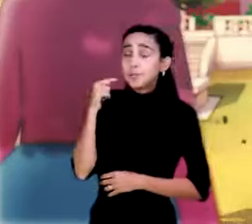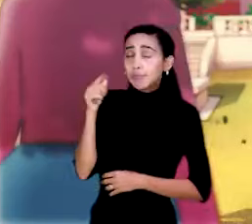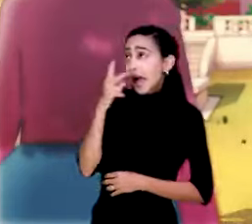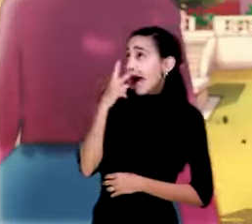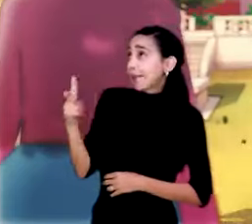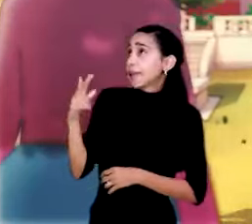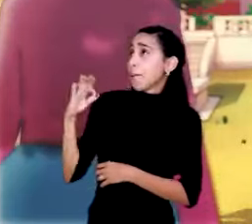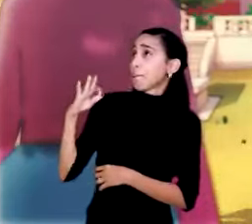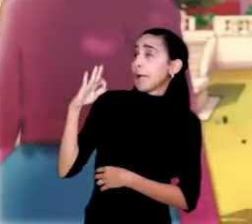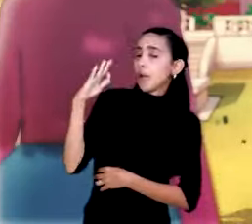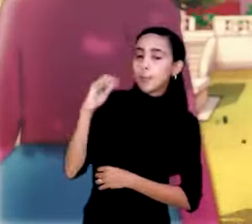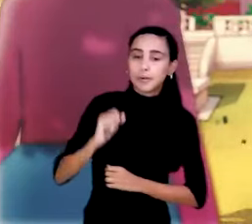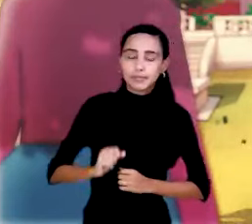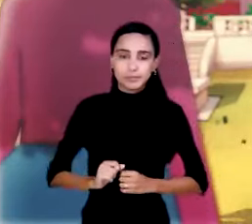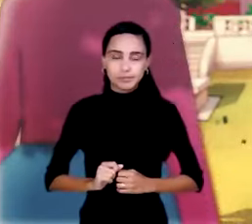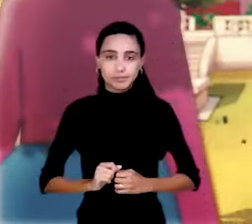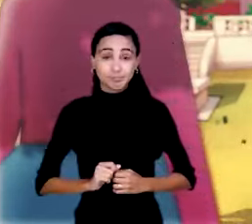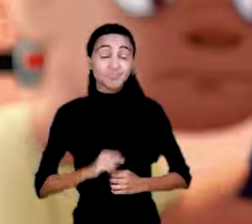palomas.